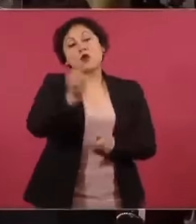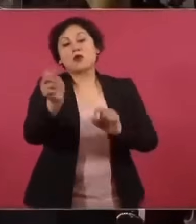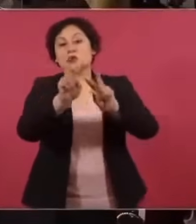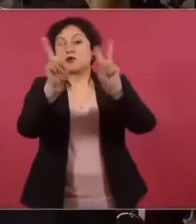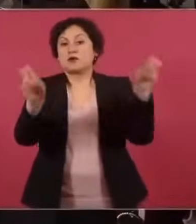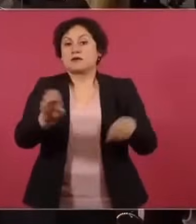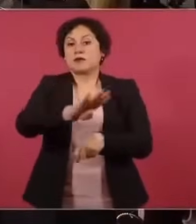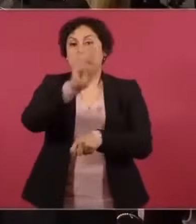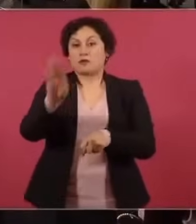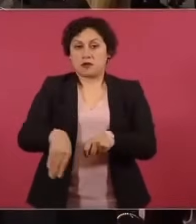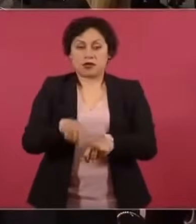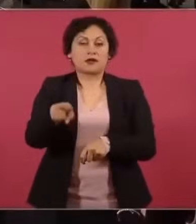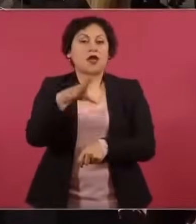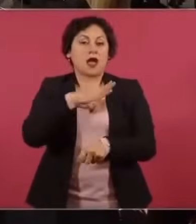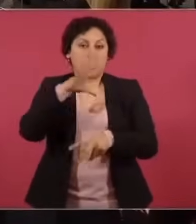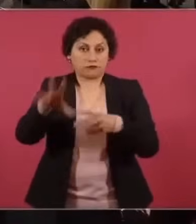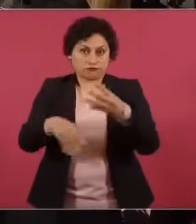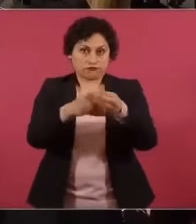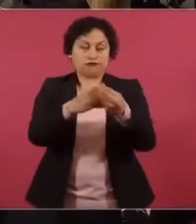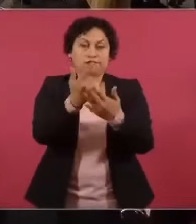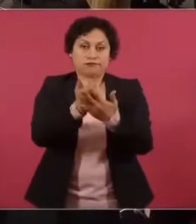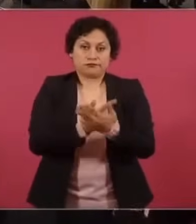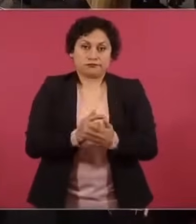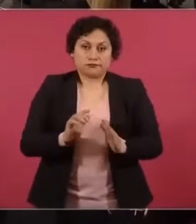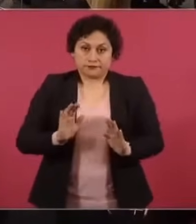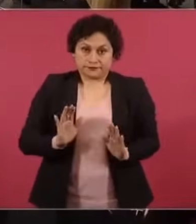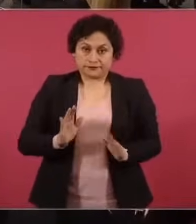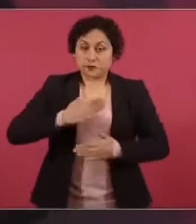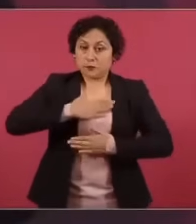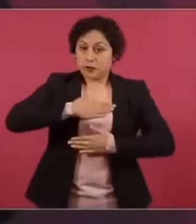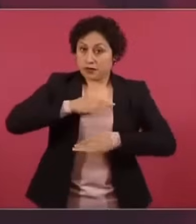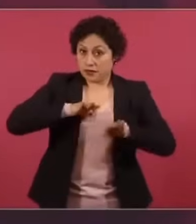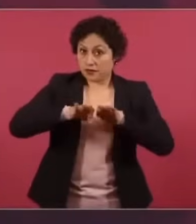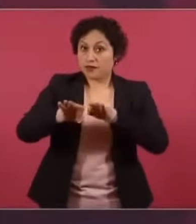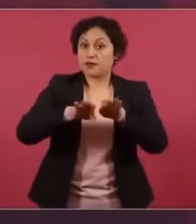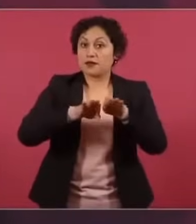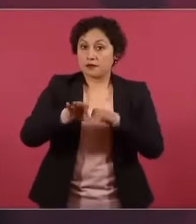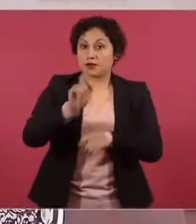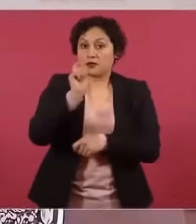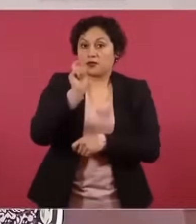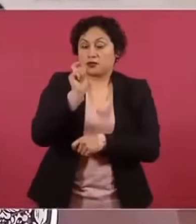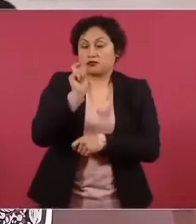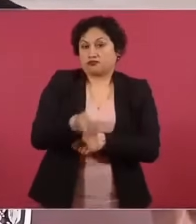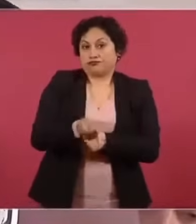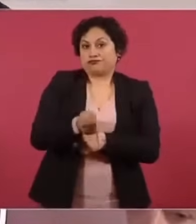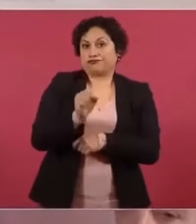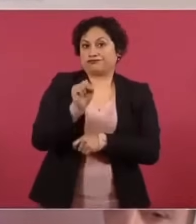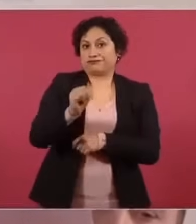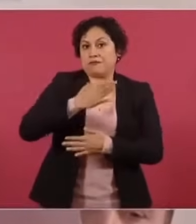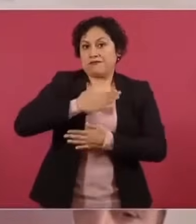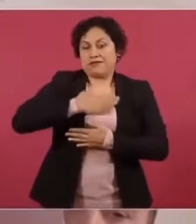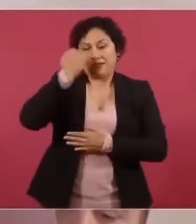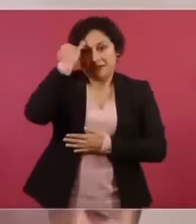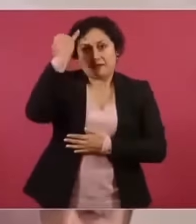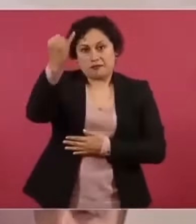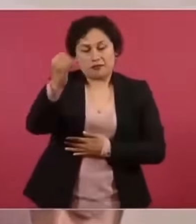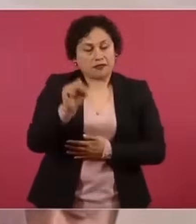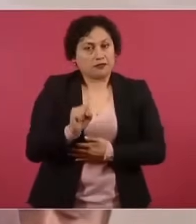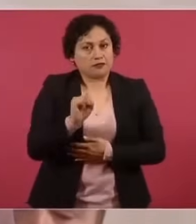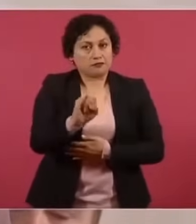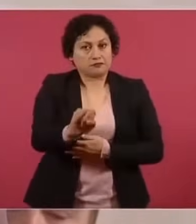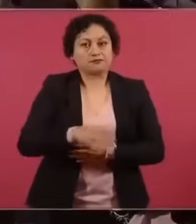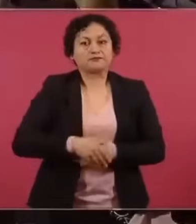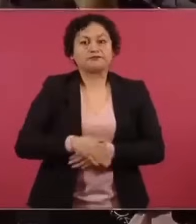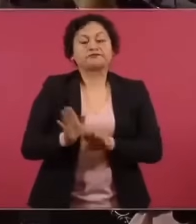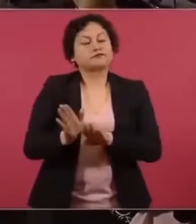Sí, y es mi trabajo y es un asunto de convicciones, pero bueno, sigamos adelante.